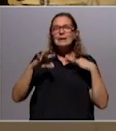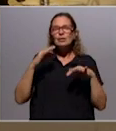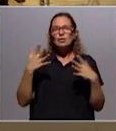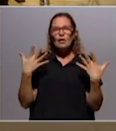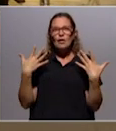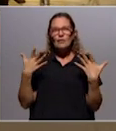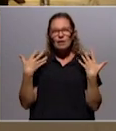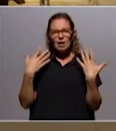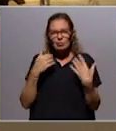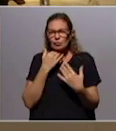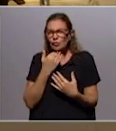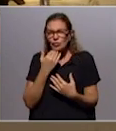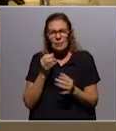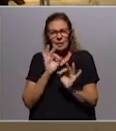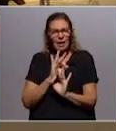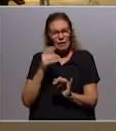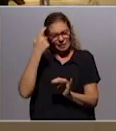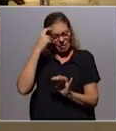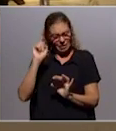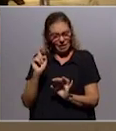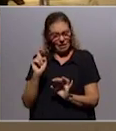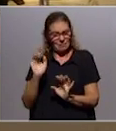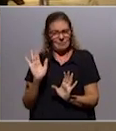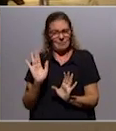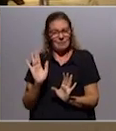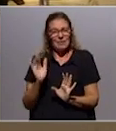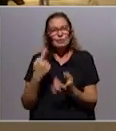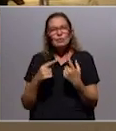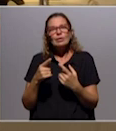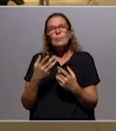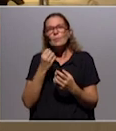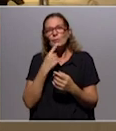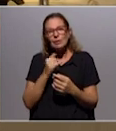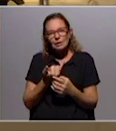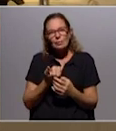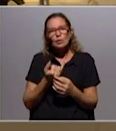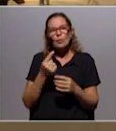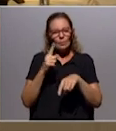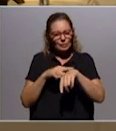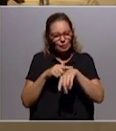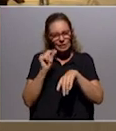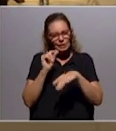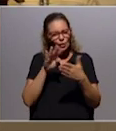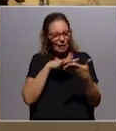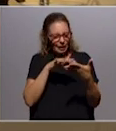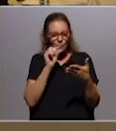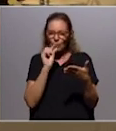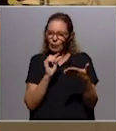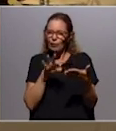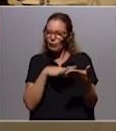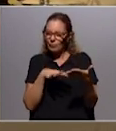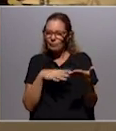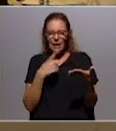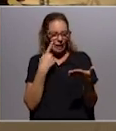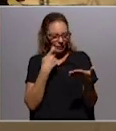que existe una cosa o que exista otra bueno que se tome capas que no unos minutos y leer un poco para para